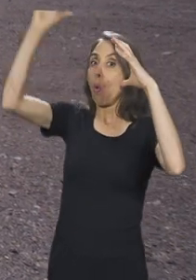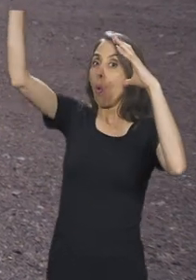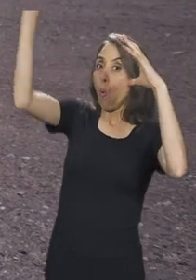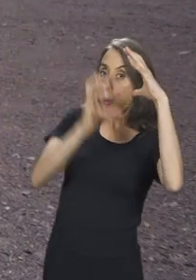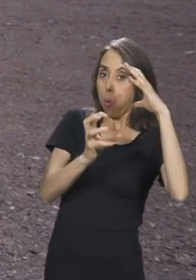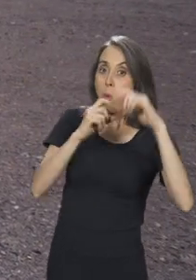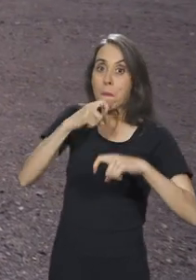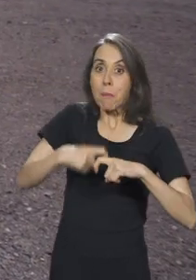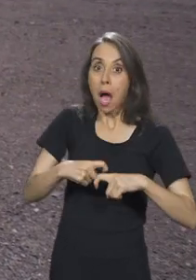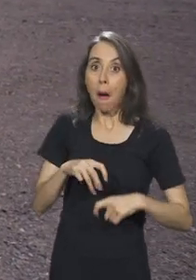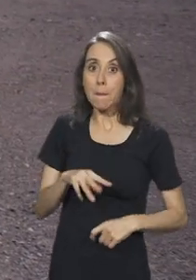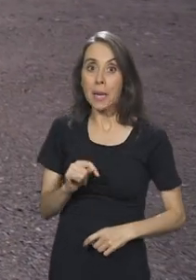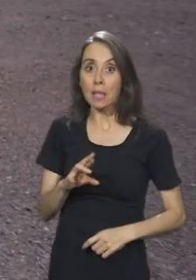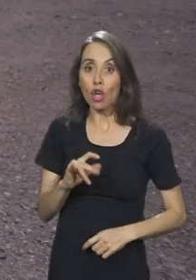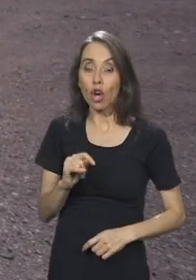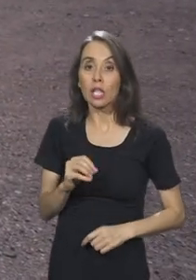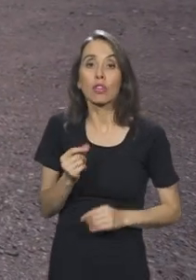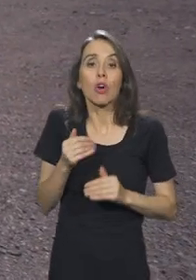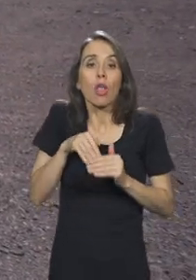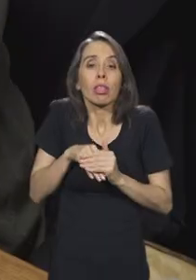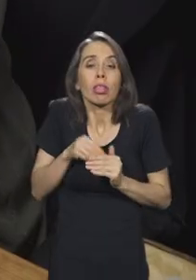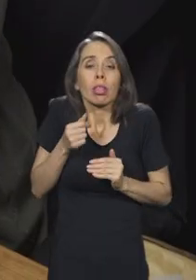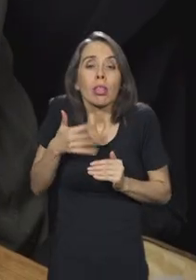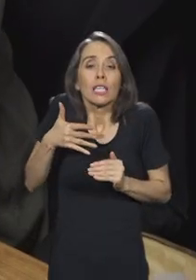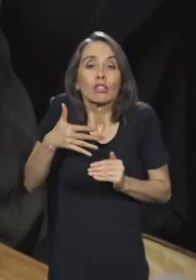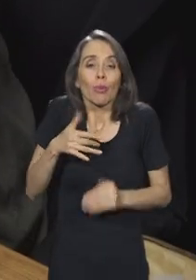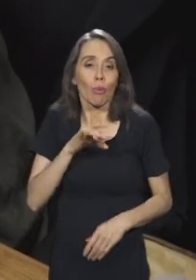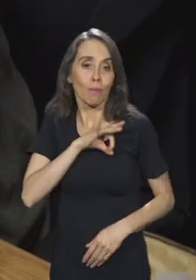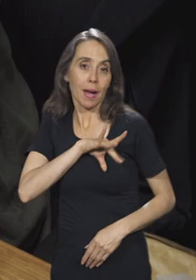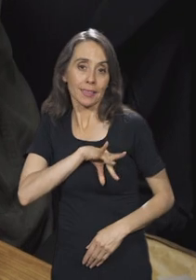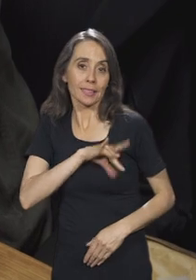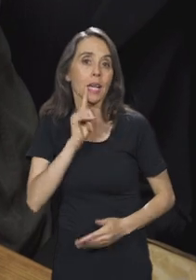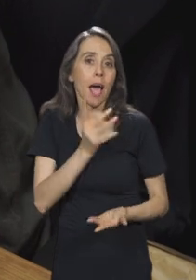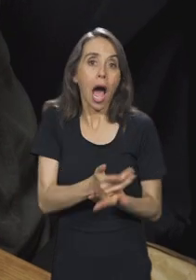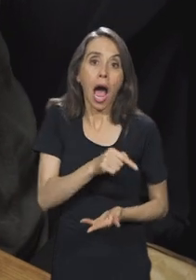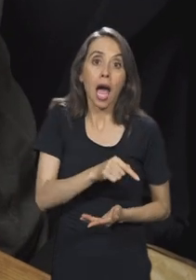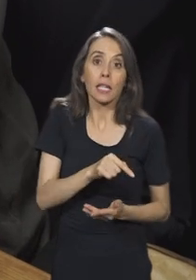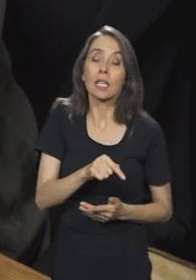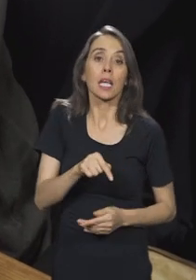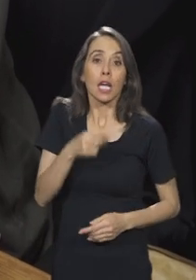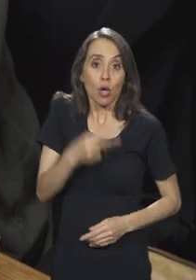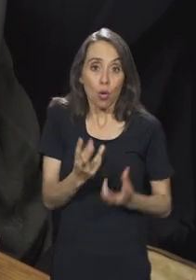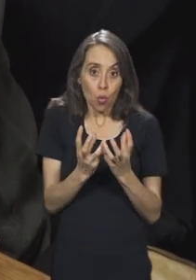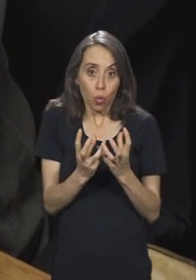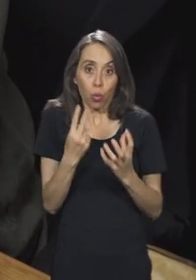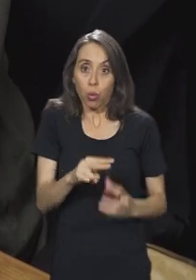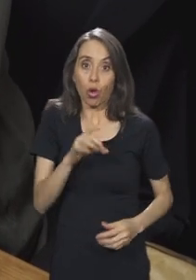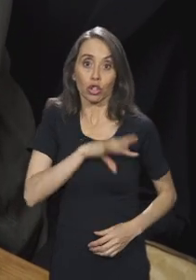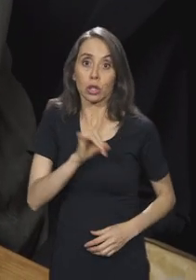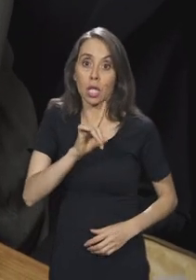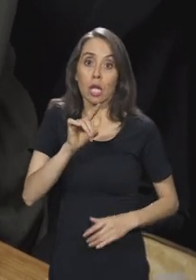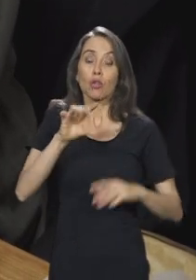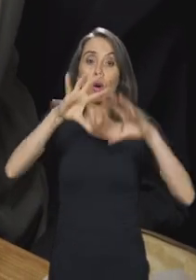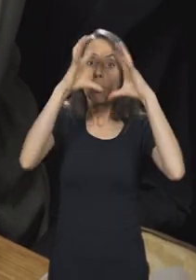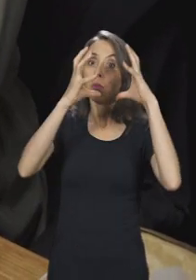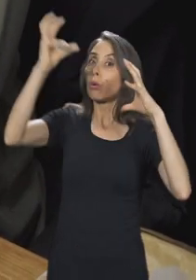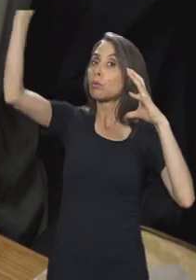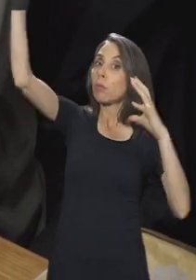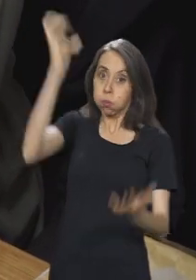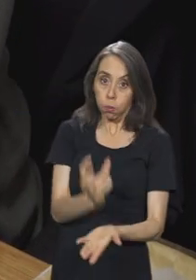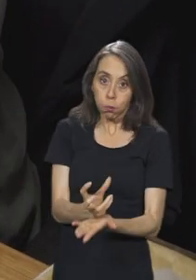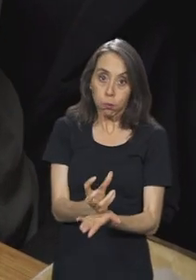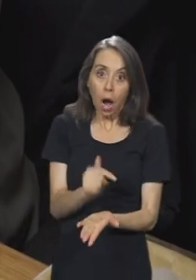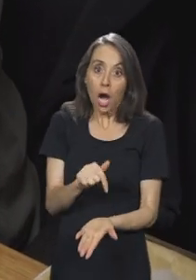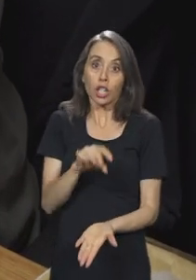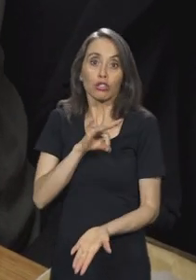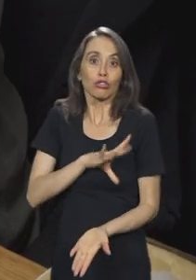valiosos. Sí los considero como un tesoro. Un tesoro de Chile que tenemos acá. Que nos llega. Además, no es chileno, sino que cayó acá